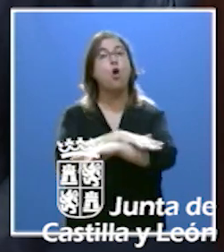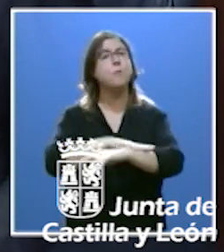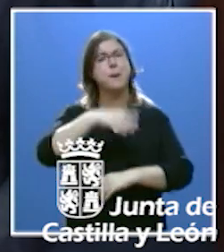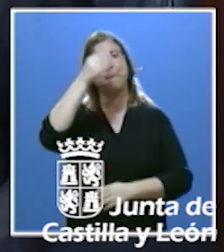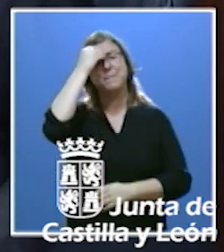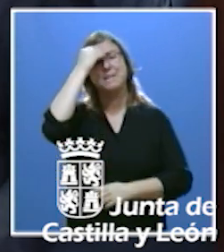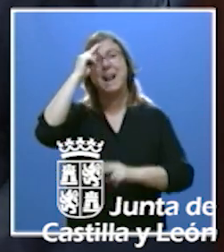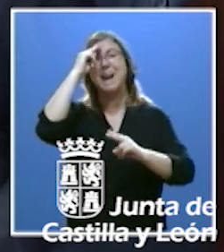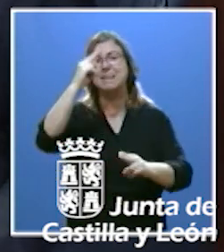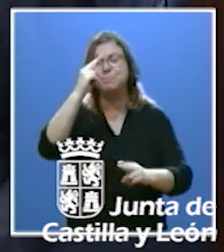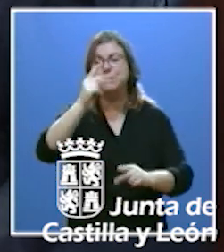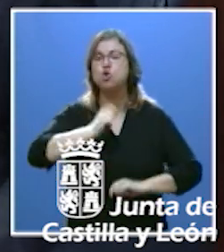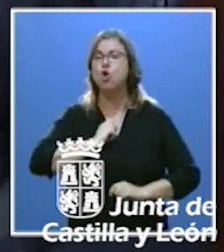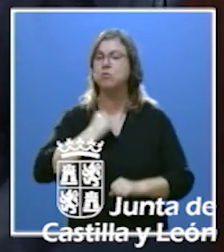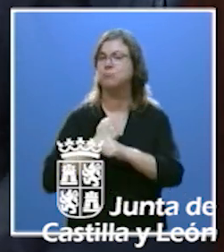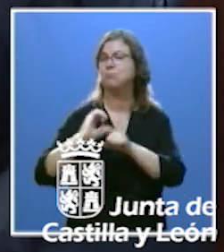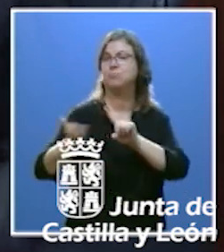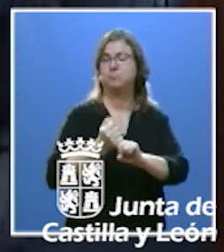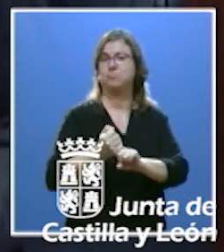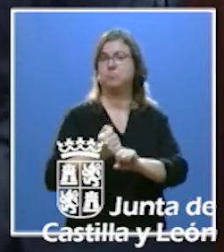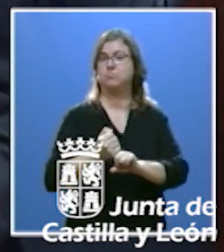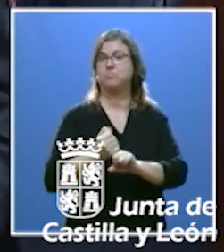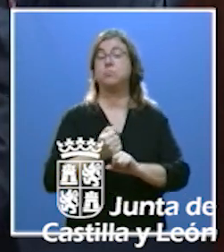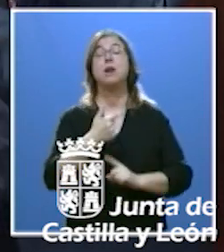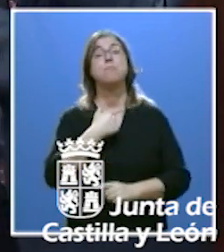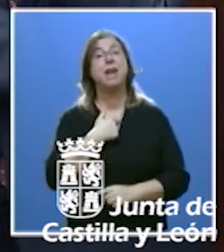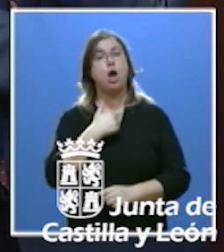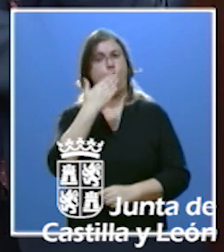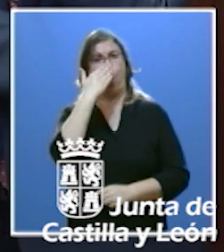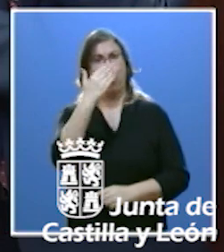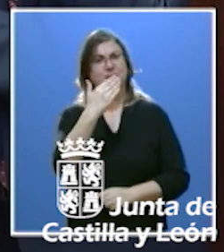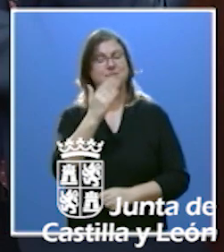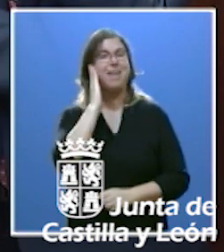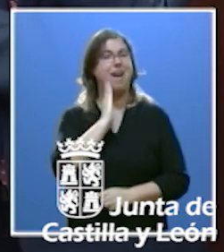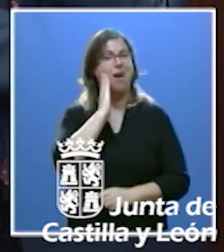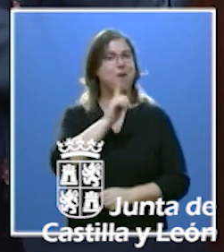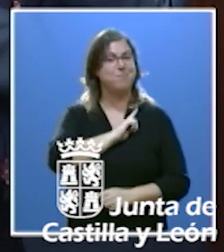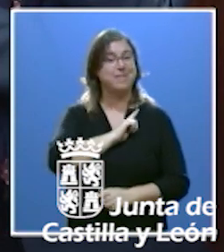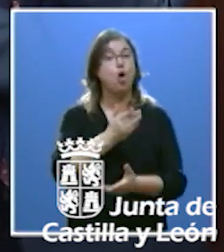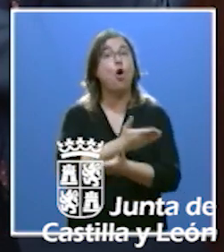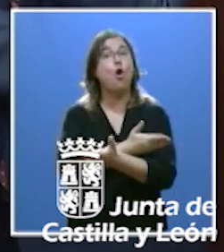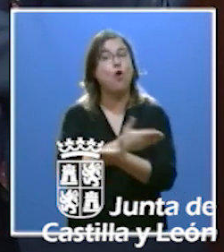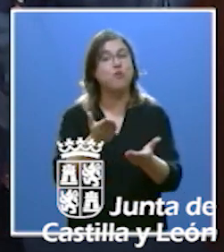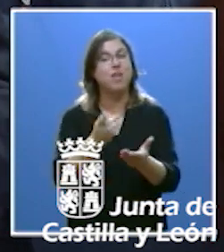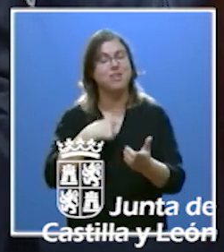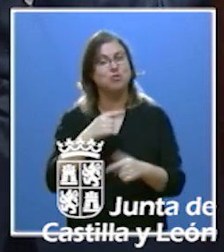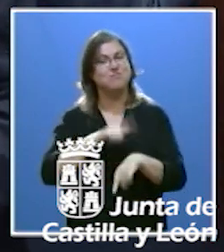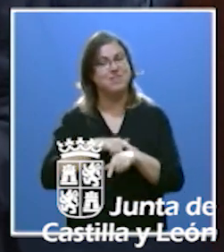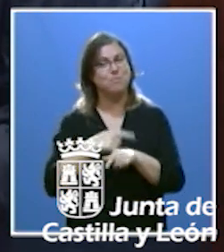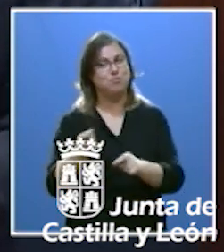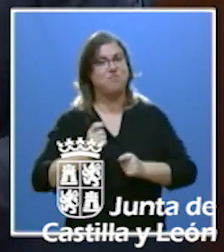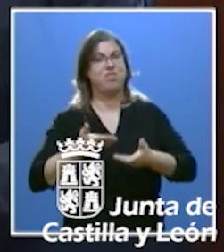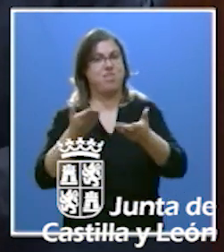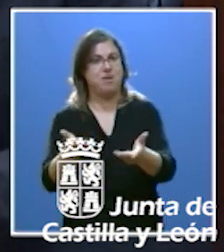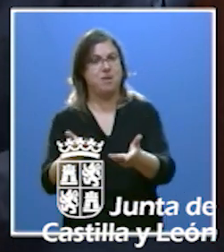respeto se gana, la honestidad se aprecia y la confianza se adquiere. Y lo haremos